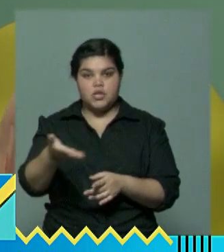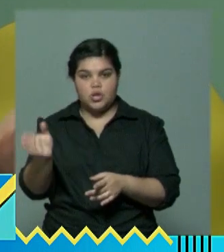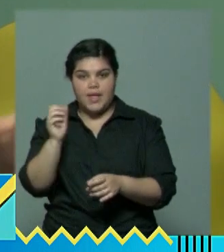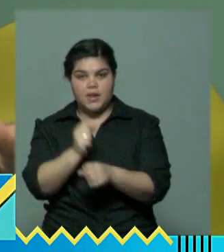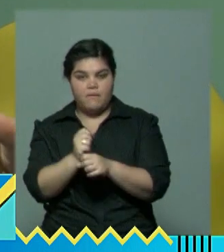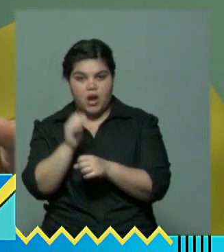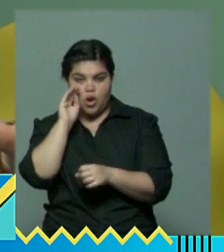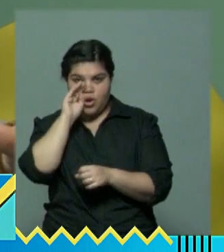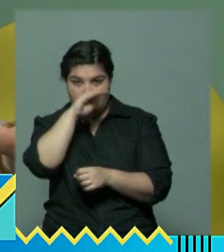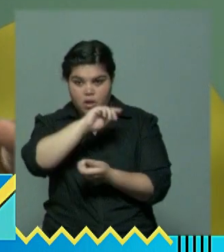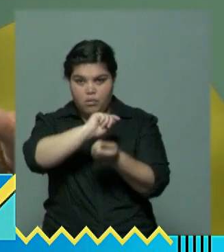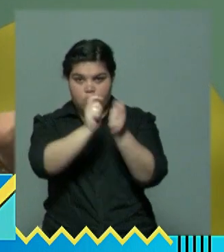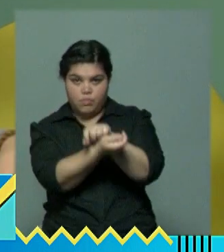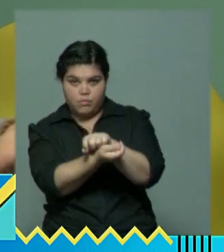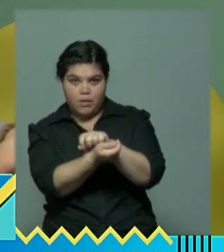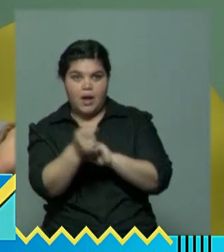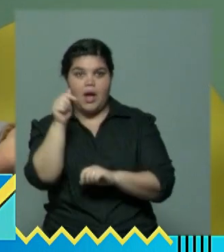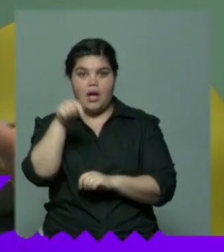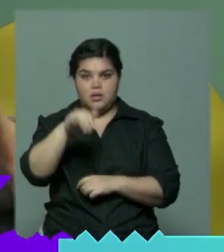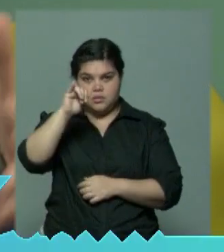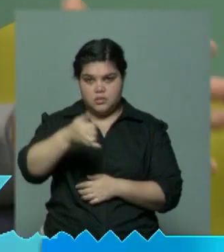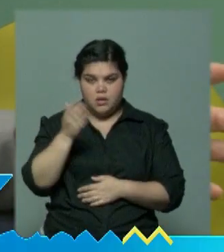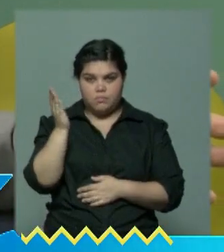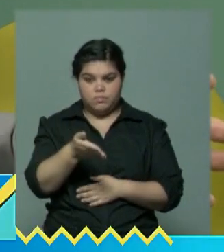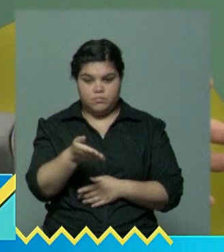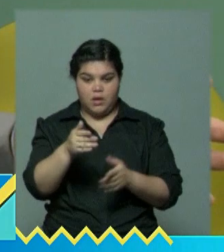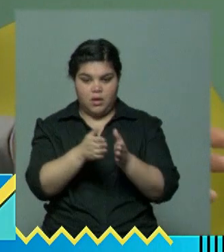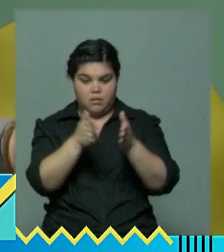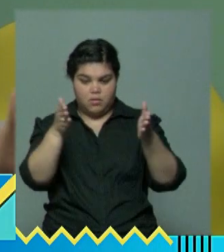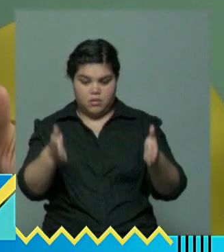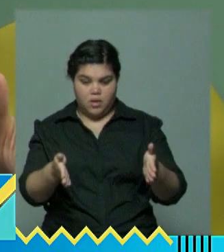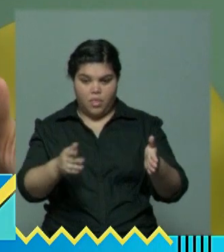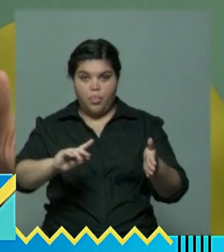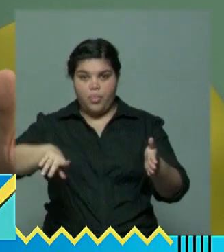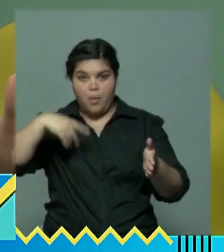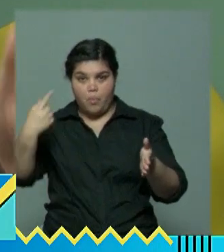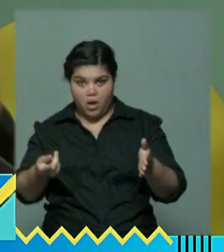sí, ahí hay una condonación. Vencido ese periodo, vuelven a regir las multas.